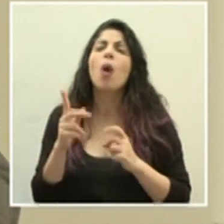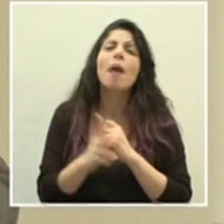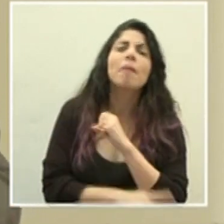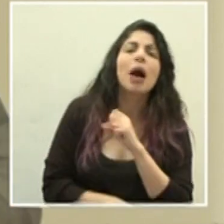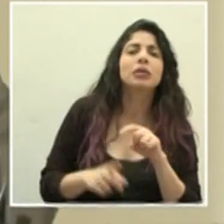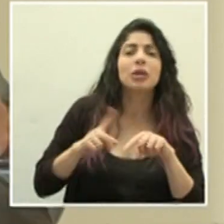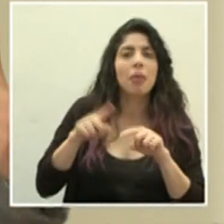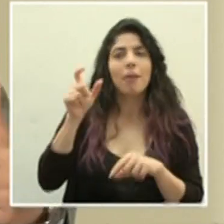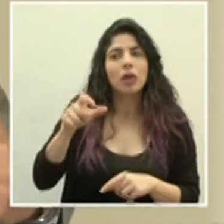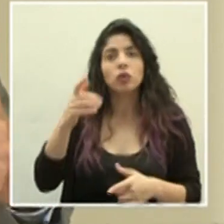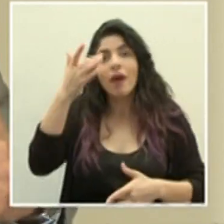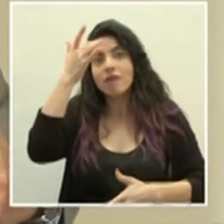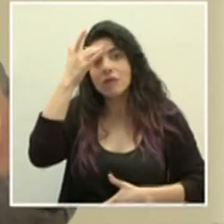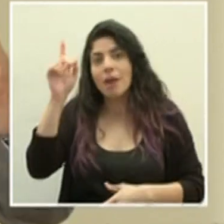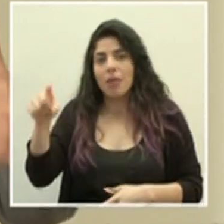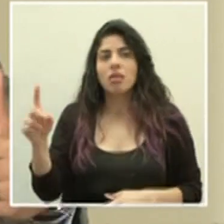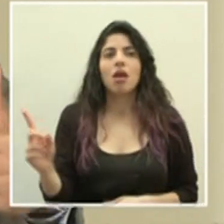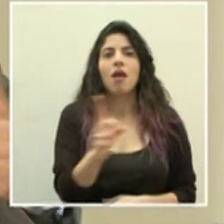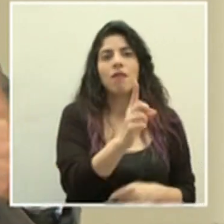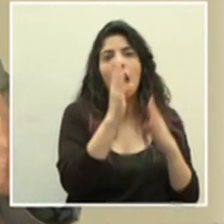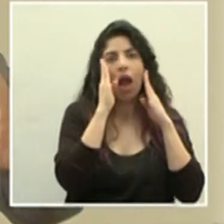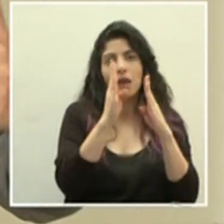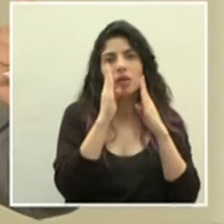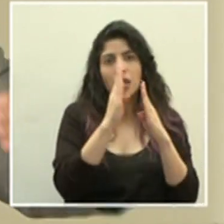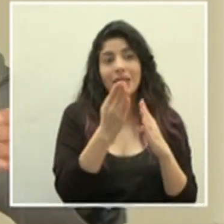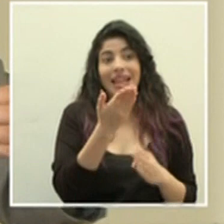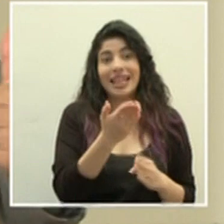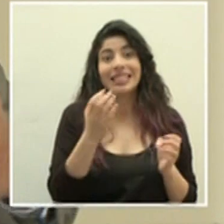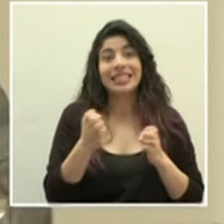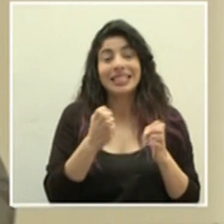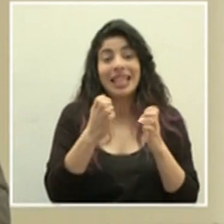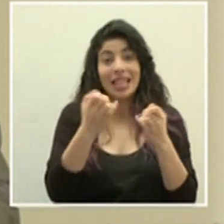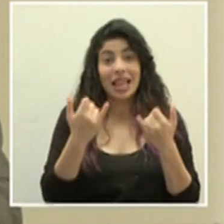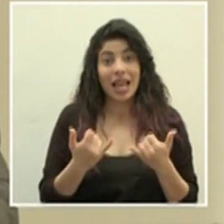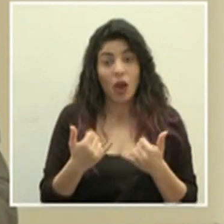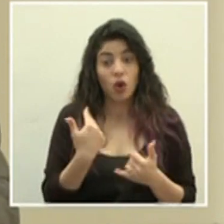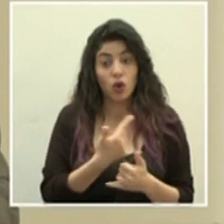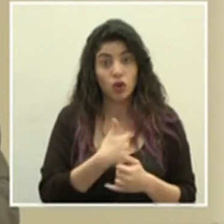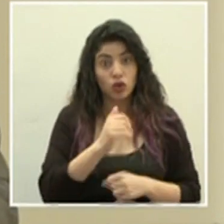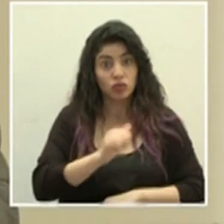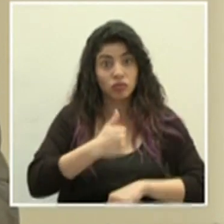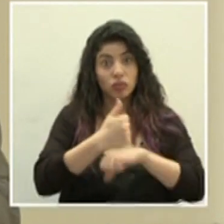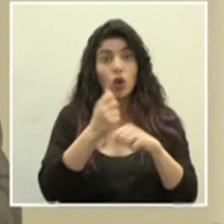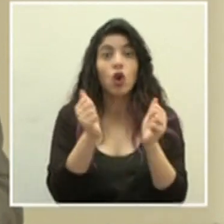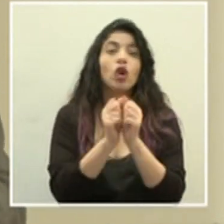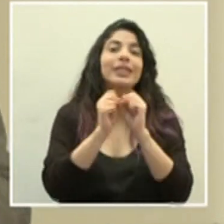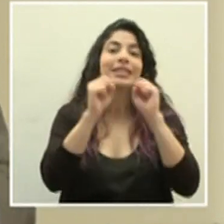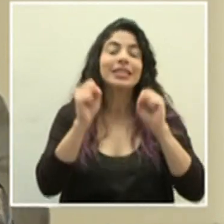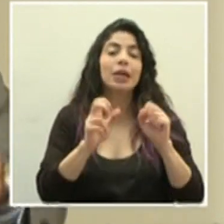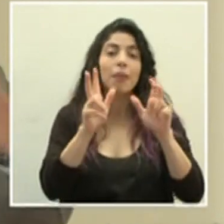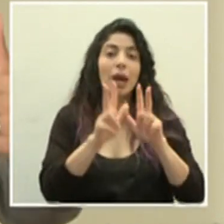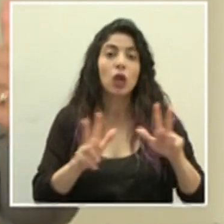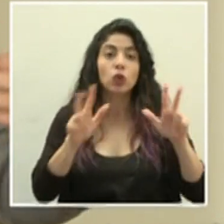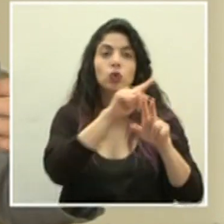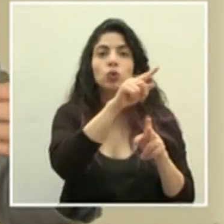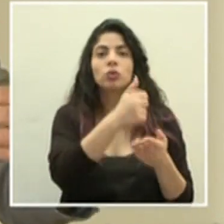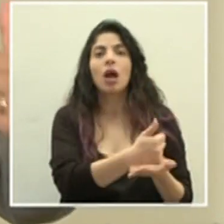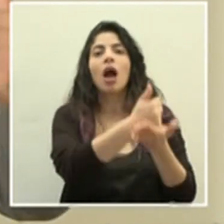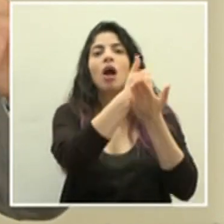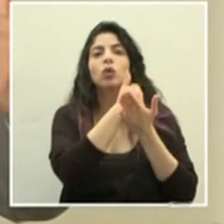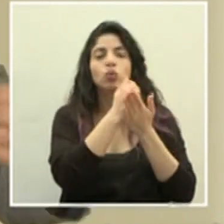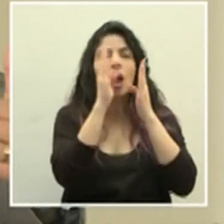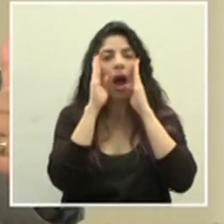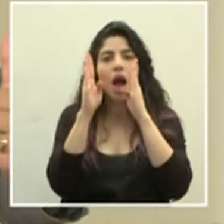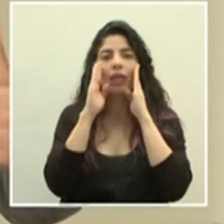Quien está enfermo recibe atención, y en este caso esta estrategia que estamos desarrollando con el Sistema de Naciones Unidas nos va a permitir dar